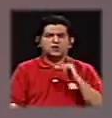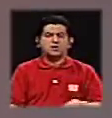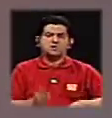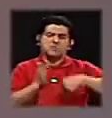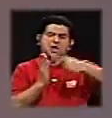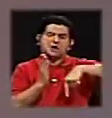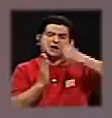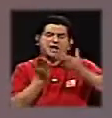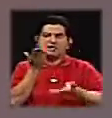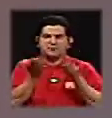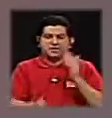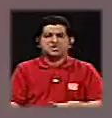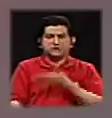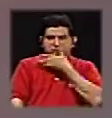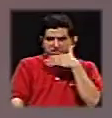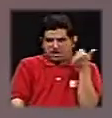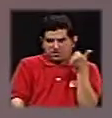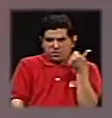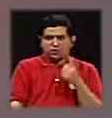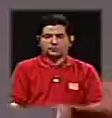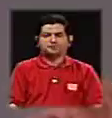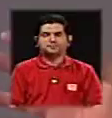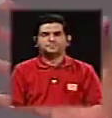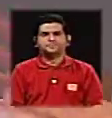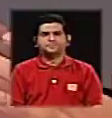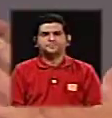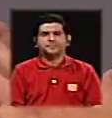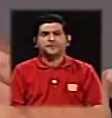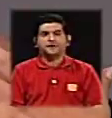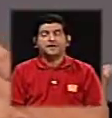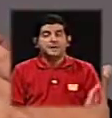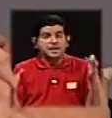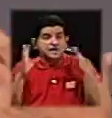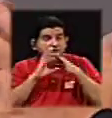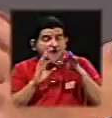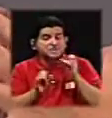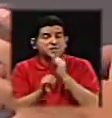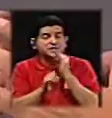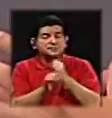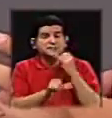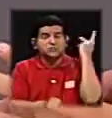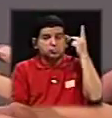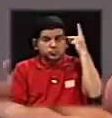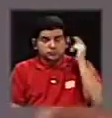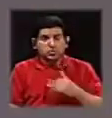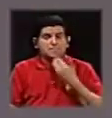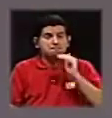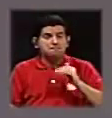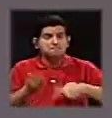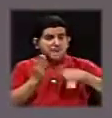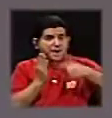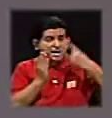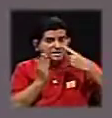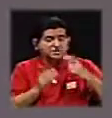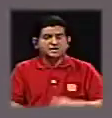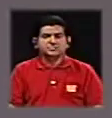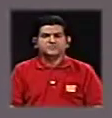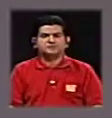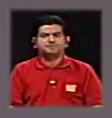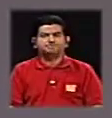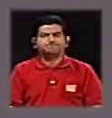calificación sería de las mejores, ¿verdad? Okay. Y en cuanto a las instituciones políticas que salen mal calificadas. Sí,